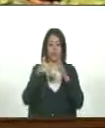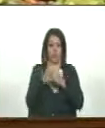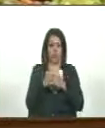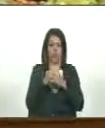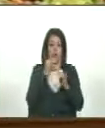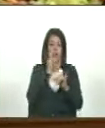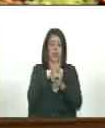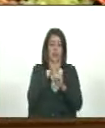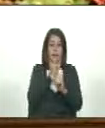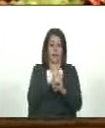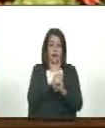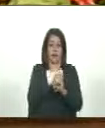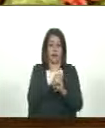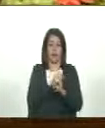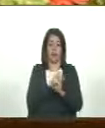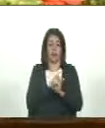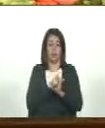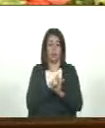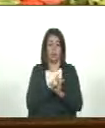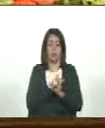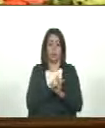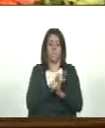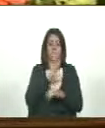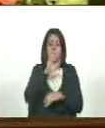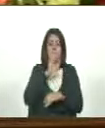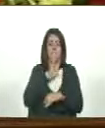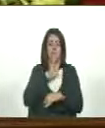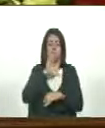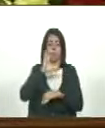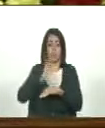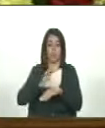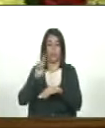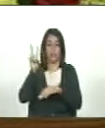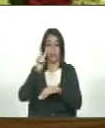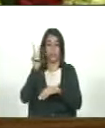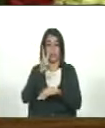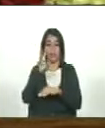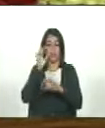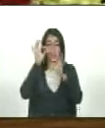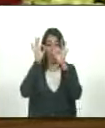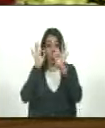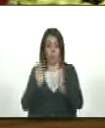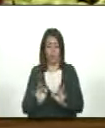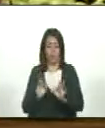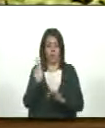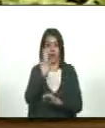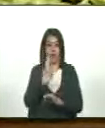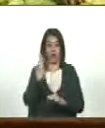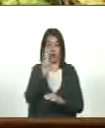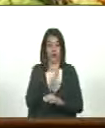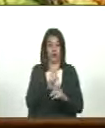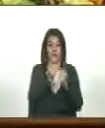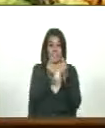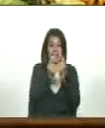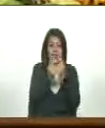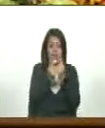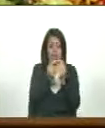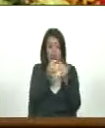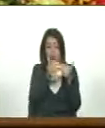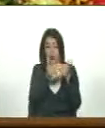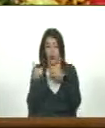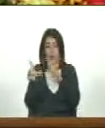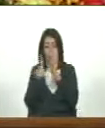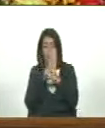por redes la tasa del Banco Central como marcador del uso de nuestra moneda de curso